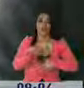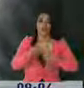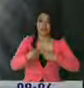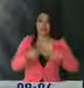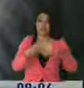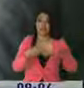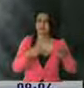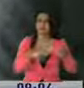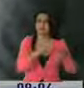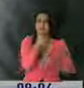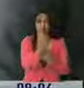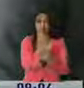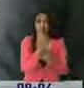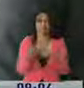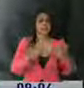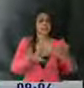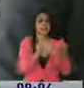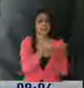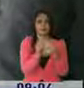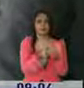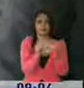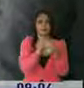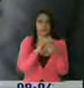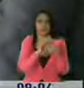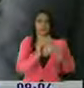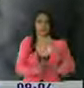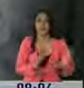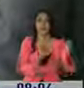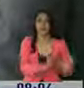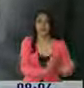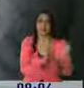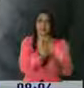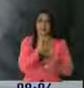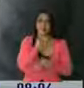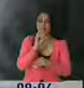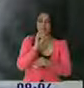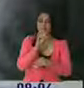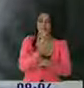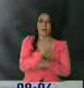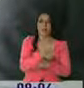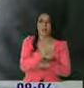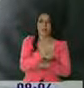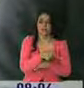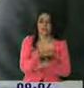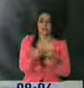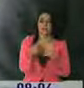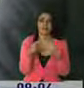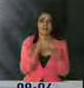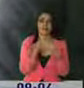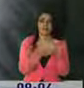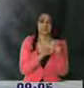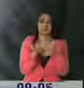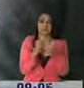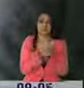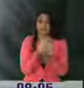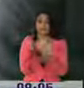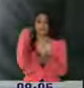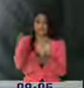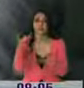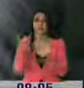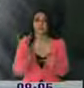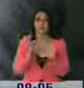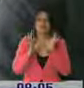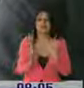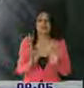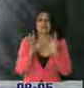estaremos esta semana todavía atendiendo en la oficina de la Roca, a la antigua oficina, y esperamos que la próxima semana ya les